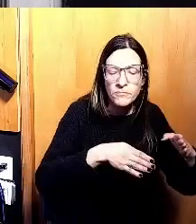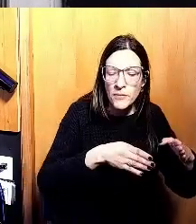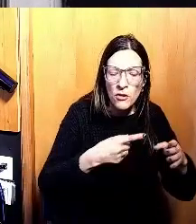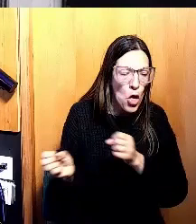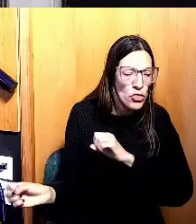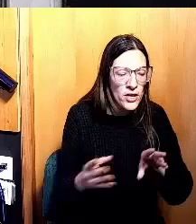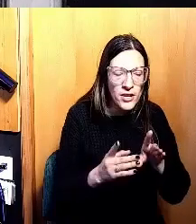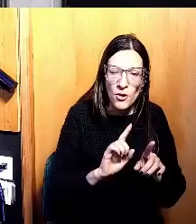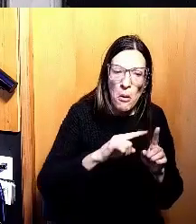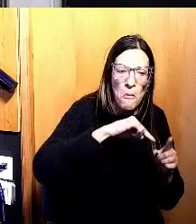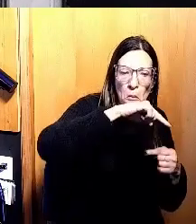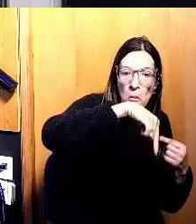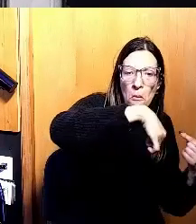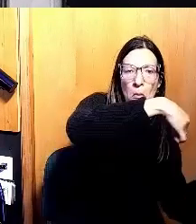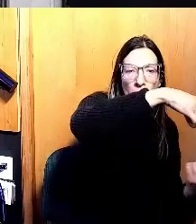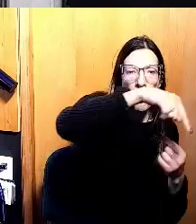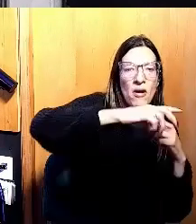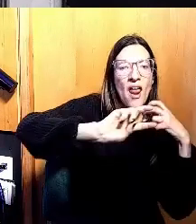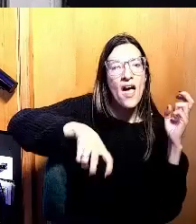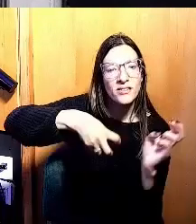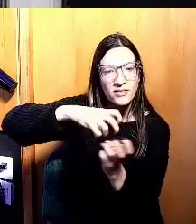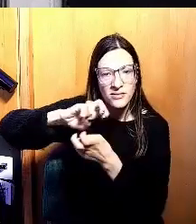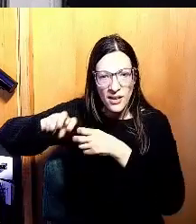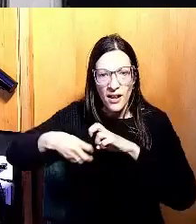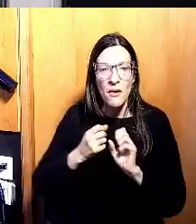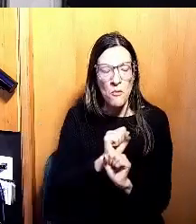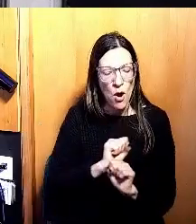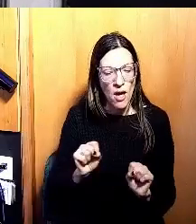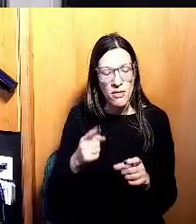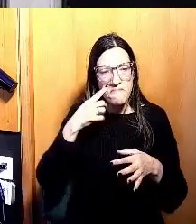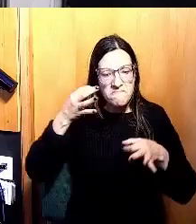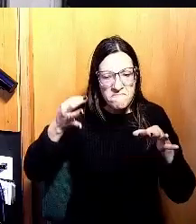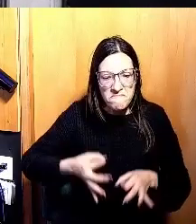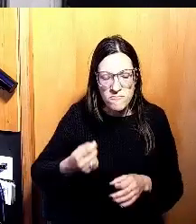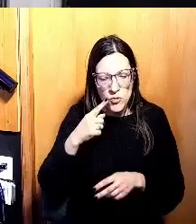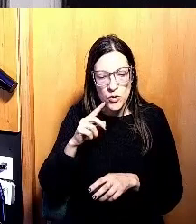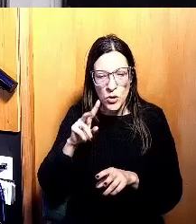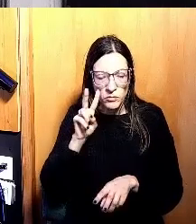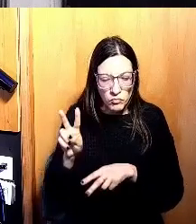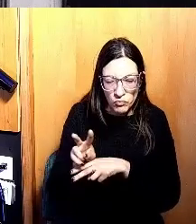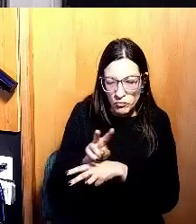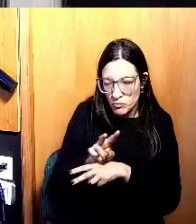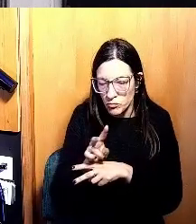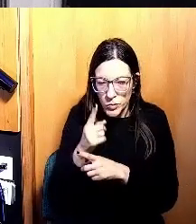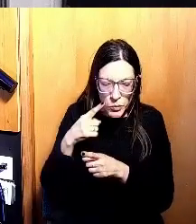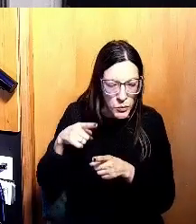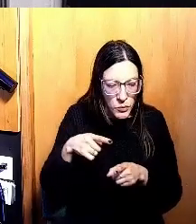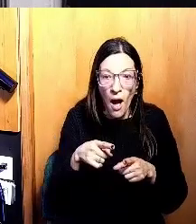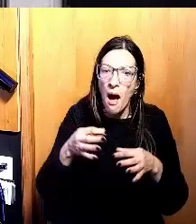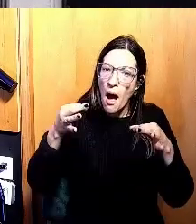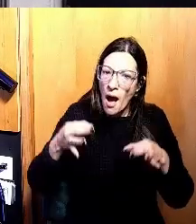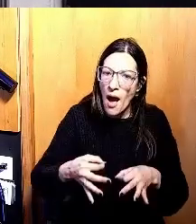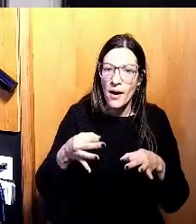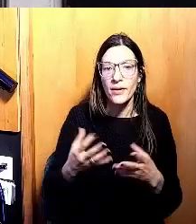residuos industriales en forma también en tiempo real, tratando de poder